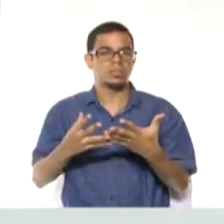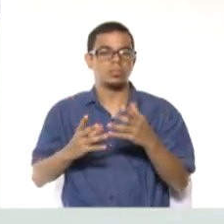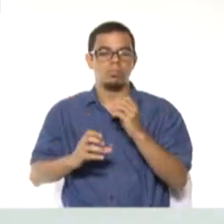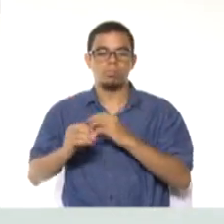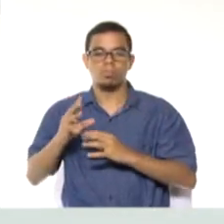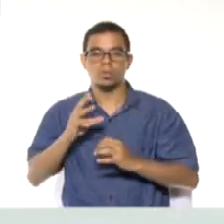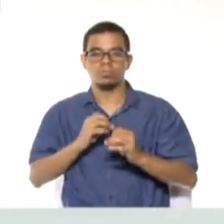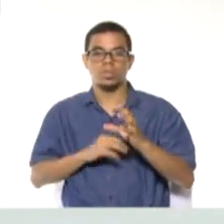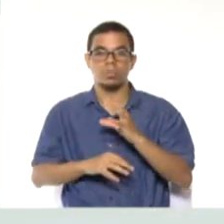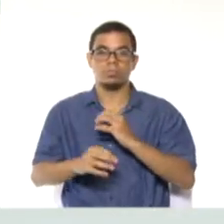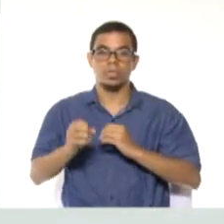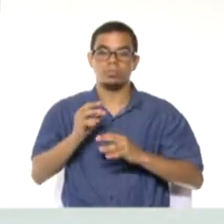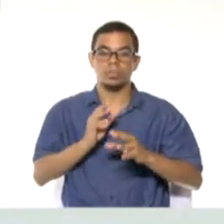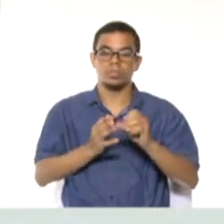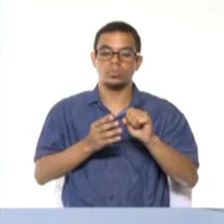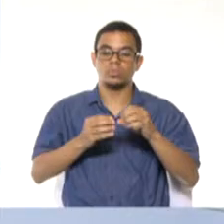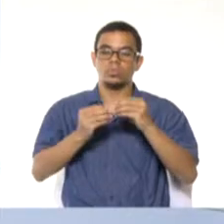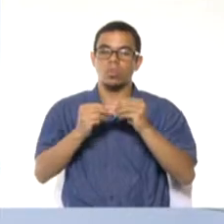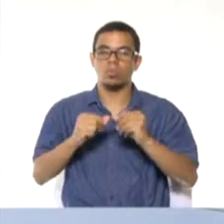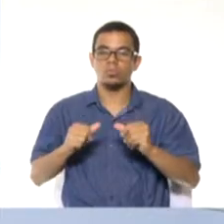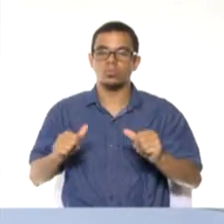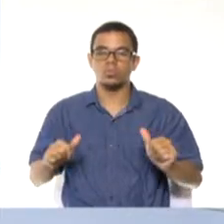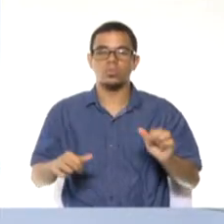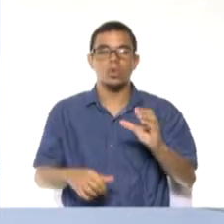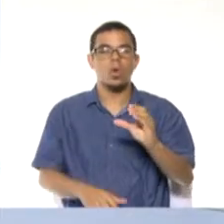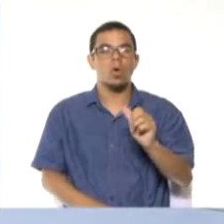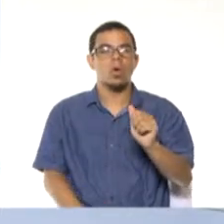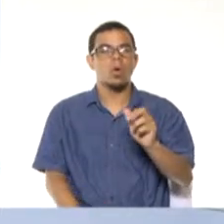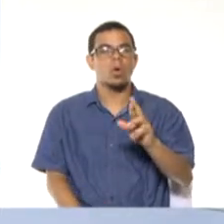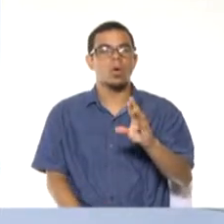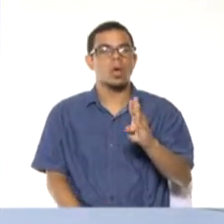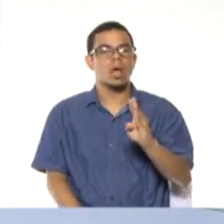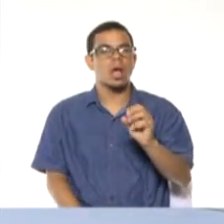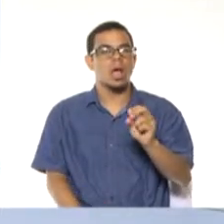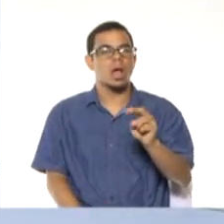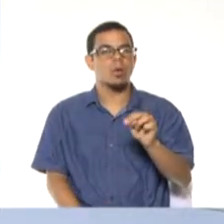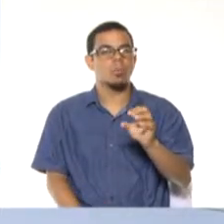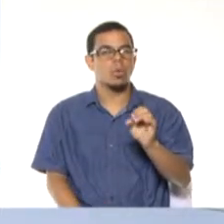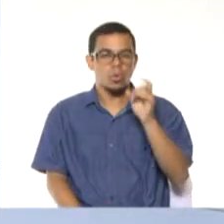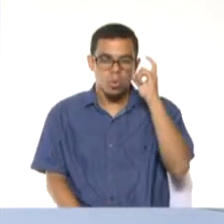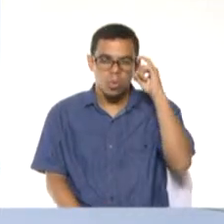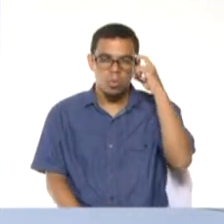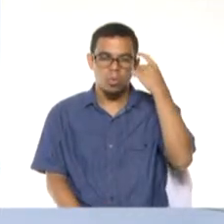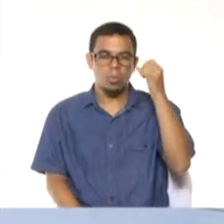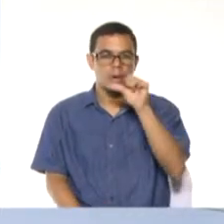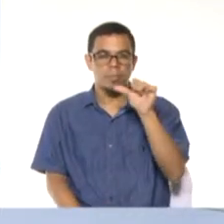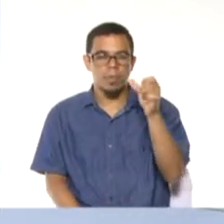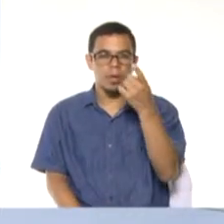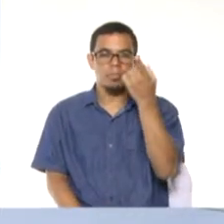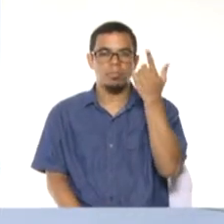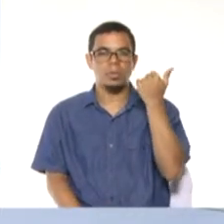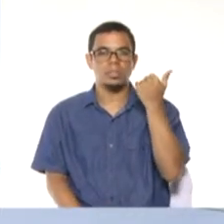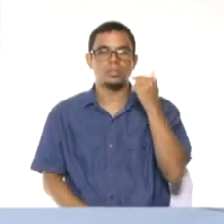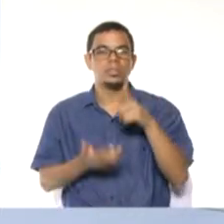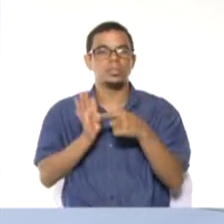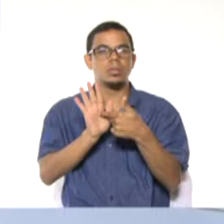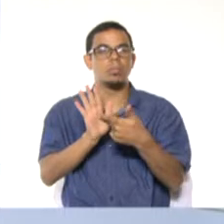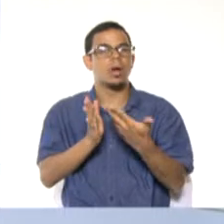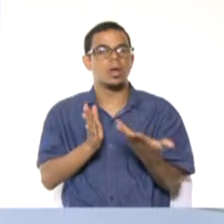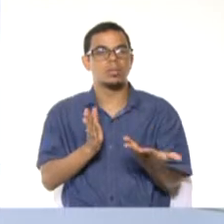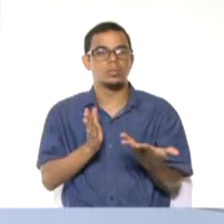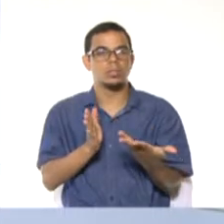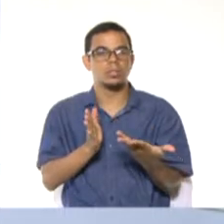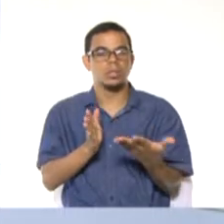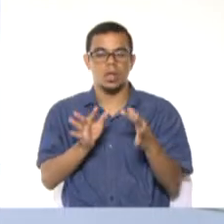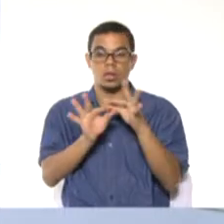de carbono. Esos compuestos de carbono, vimos la semana pasada que el carbono se representa bajo varias